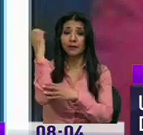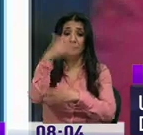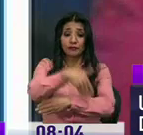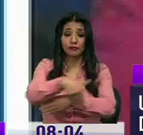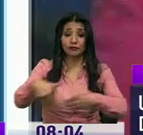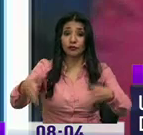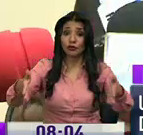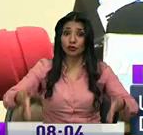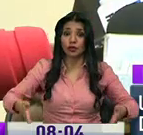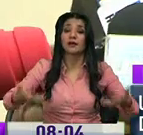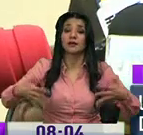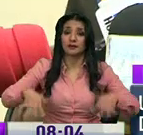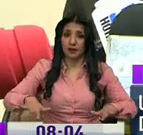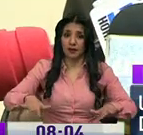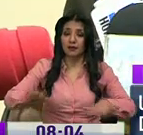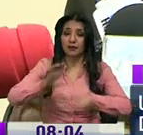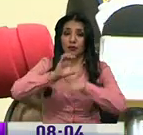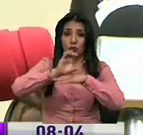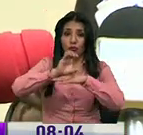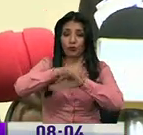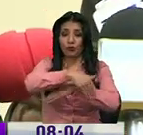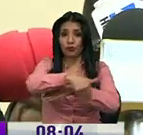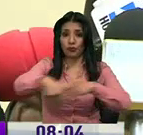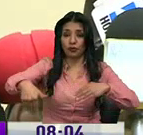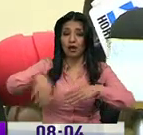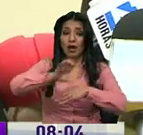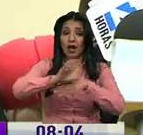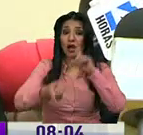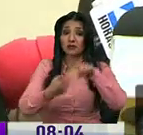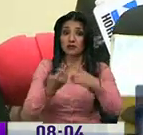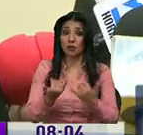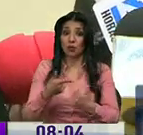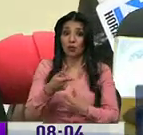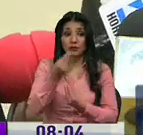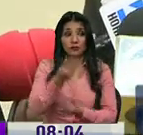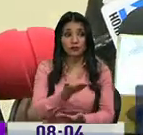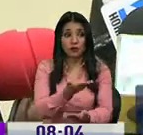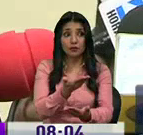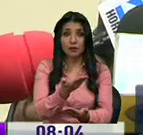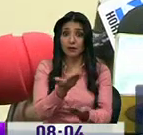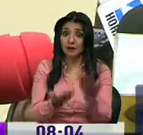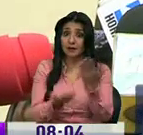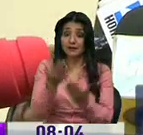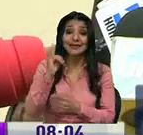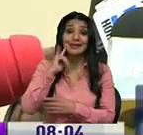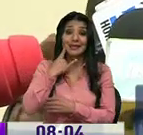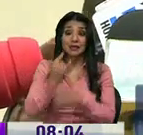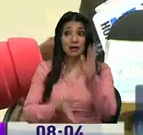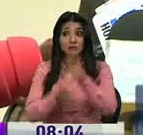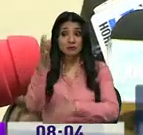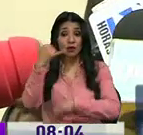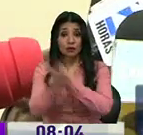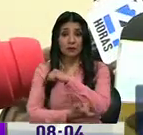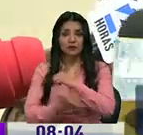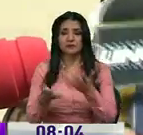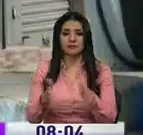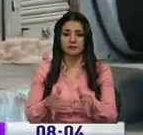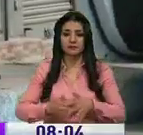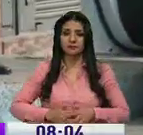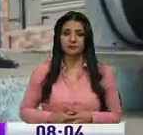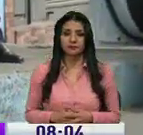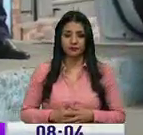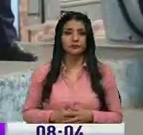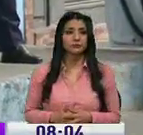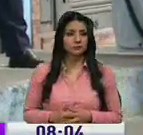puntos fronterizos. Y hasta el momento no hay ningún reporte ni ninguna situación que nos haga presumir que la niña pudo haber abandonado el país.